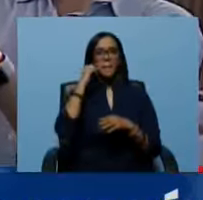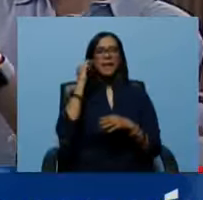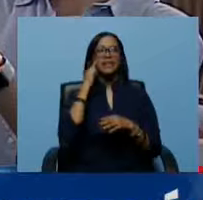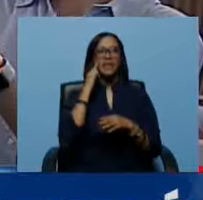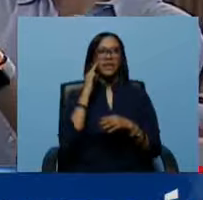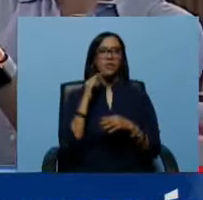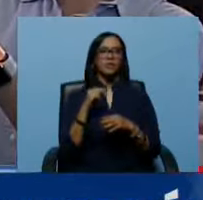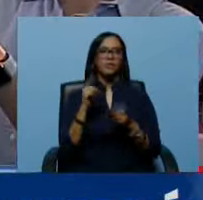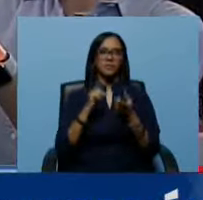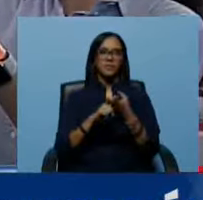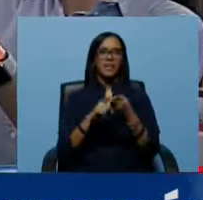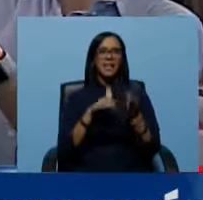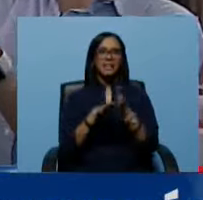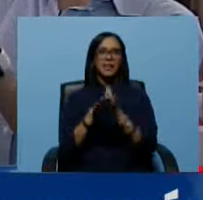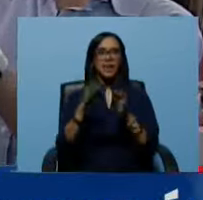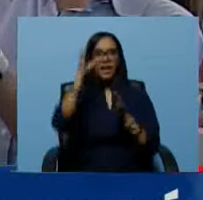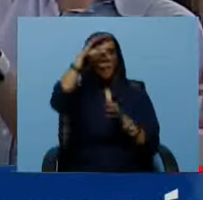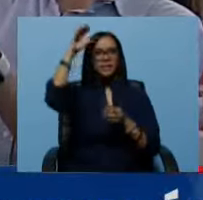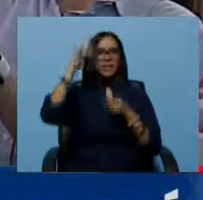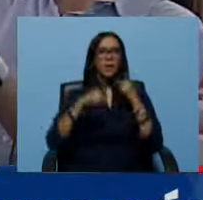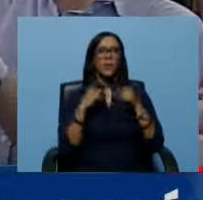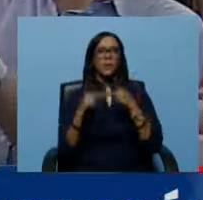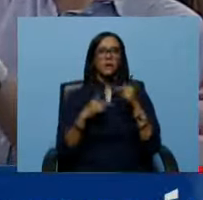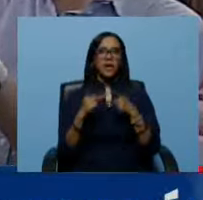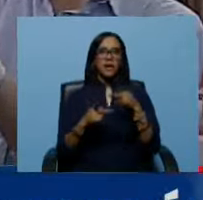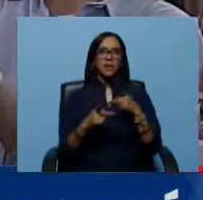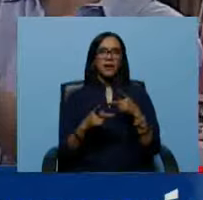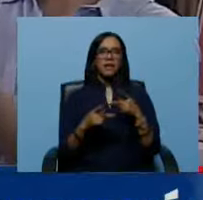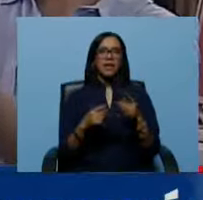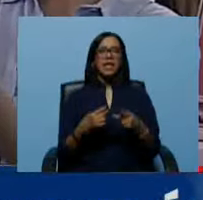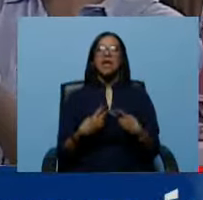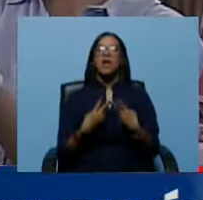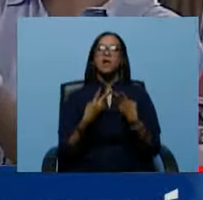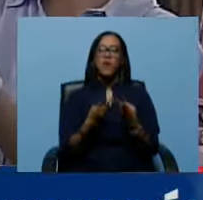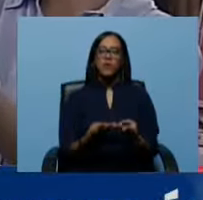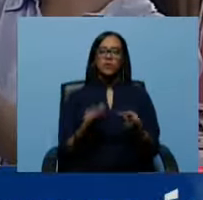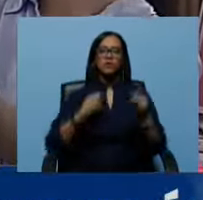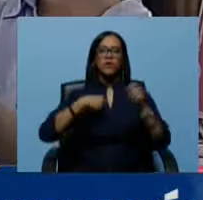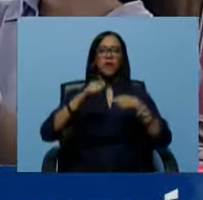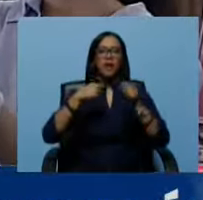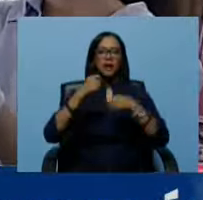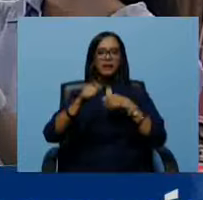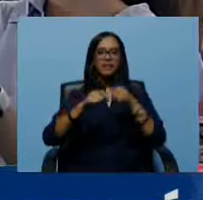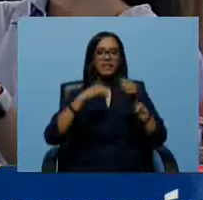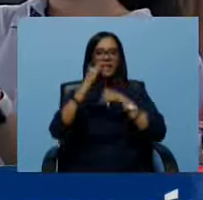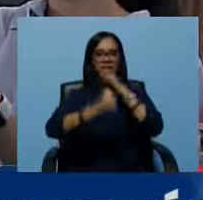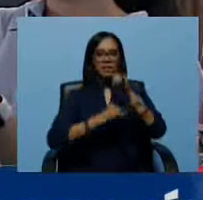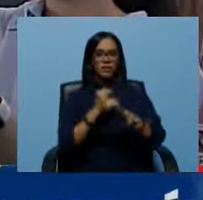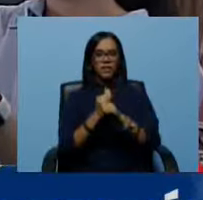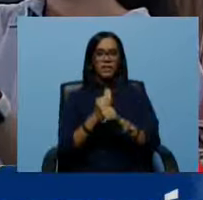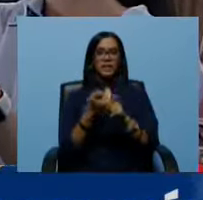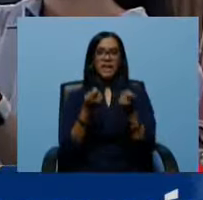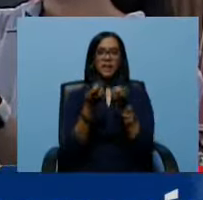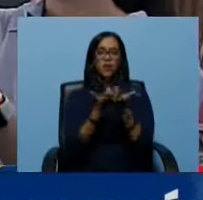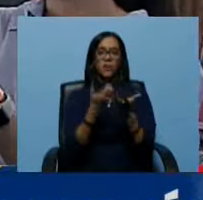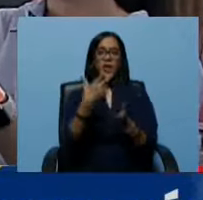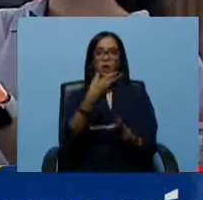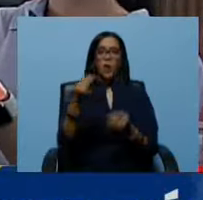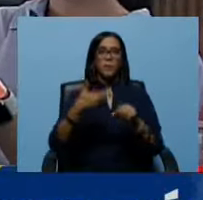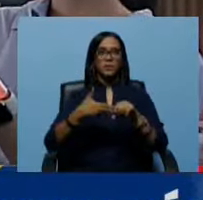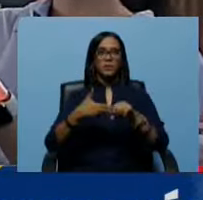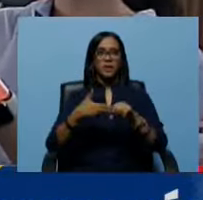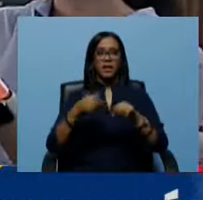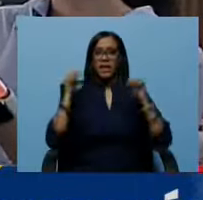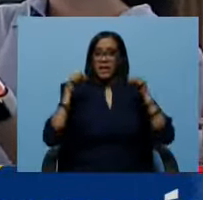a desarrollar la capacidad productiva y la vocación exportadora de la economía no petrolera. Esto se pierde de vista.